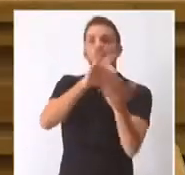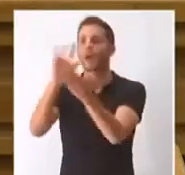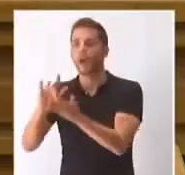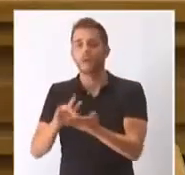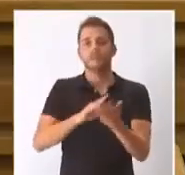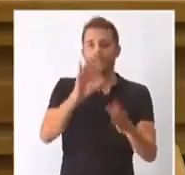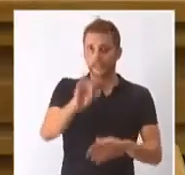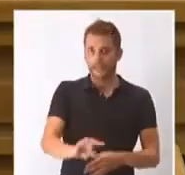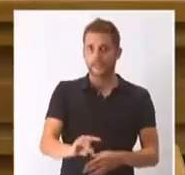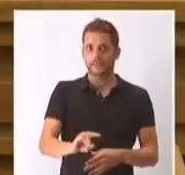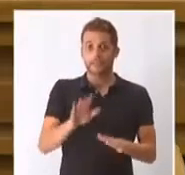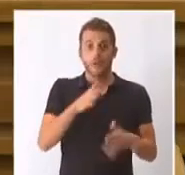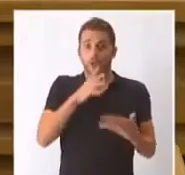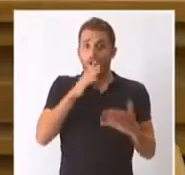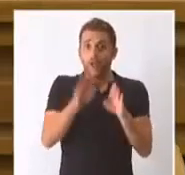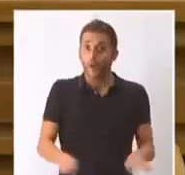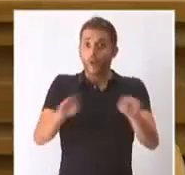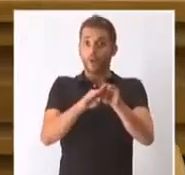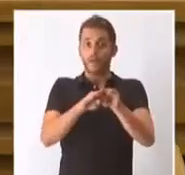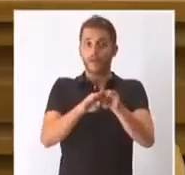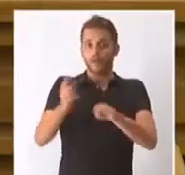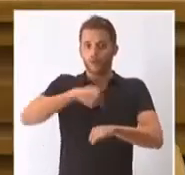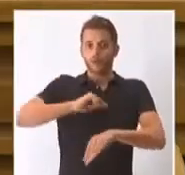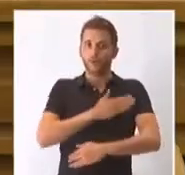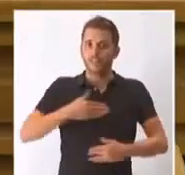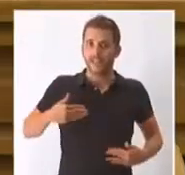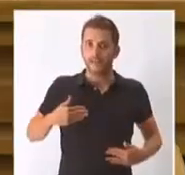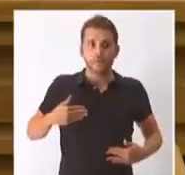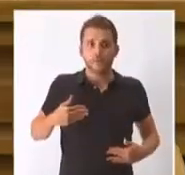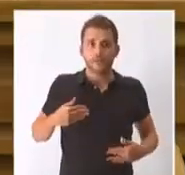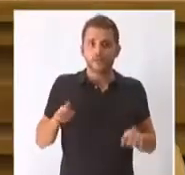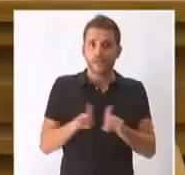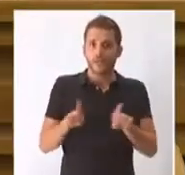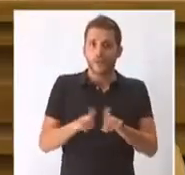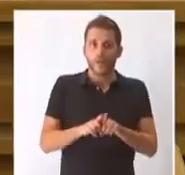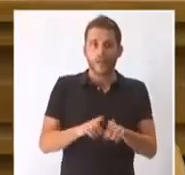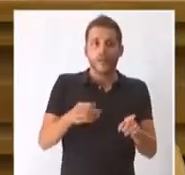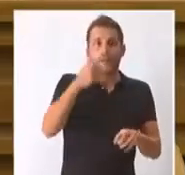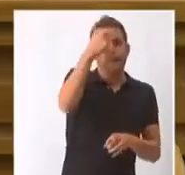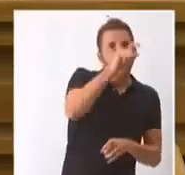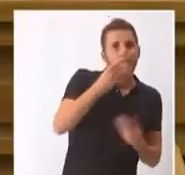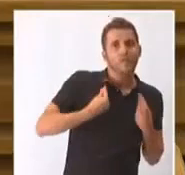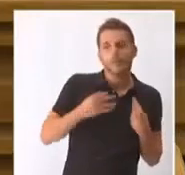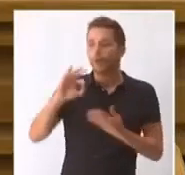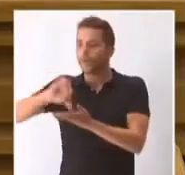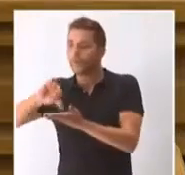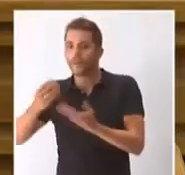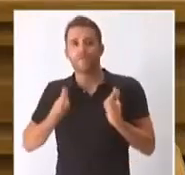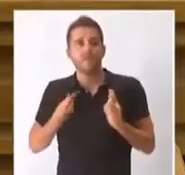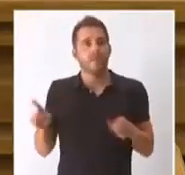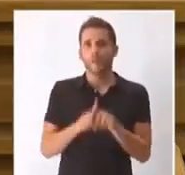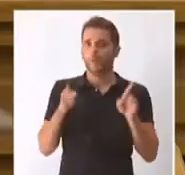la igualdad a la que aspiramos es por ejemplo a la de que se haga lo mismo para la sanidad para la educación vivida en un pueblo que vivir en una ciudad